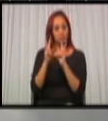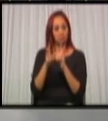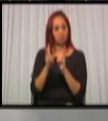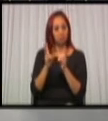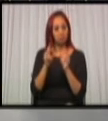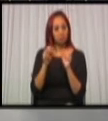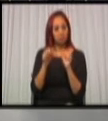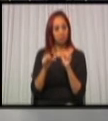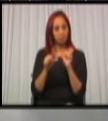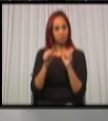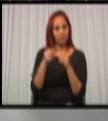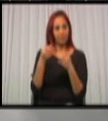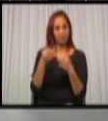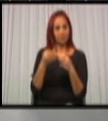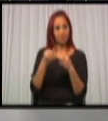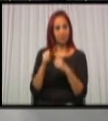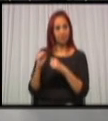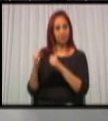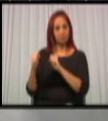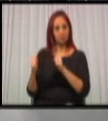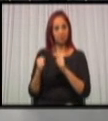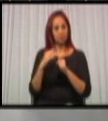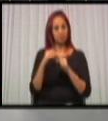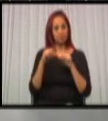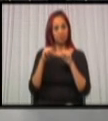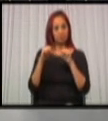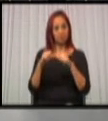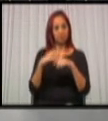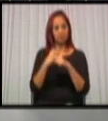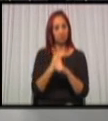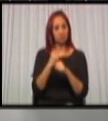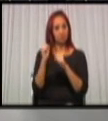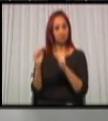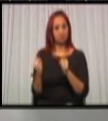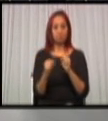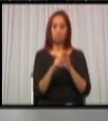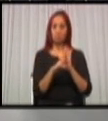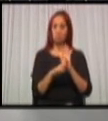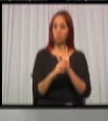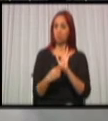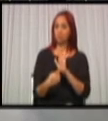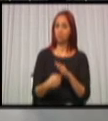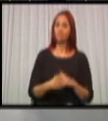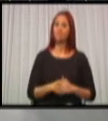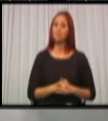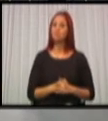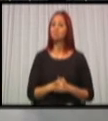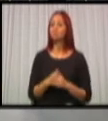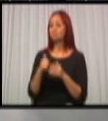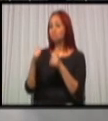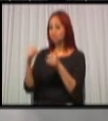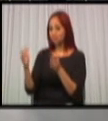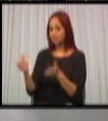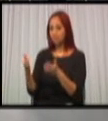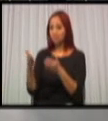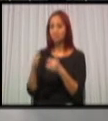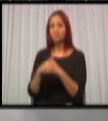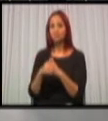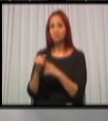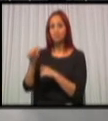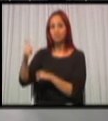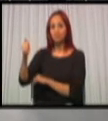la eficacia municipal y seguir haciendo un municipio modelo. Muy bien. Don